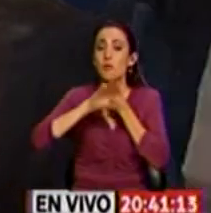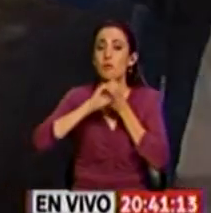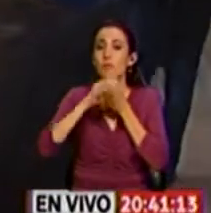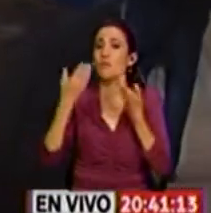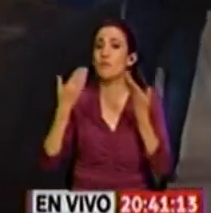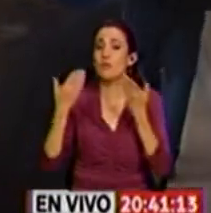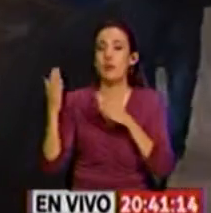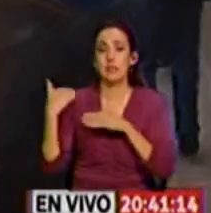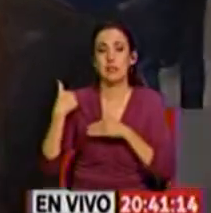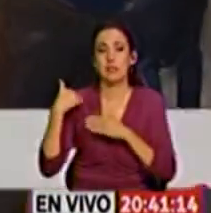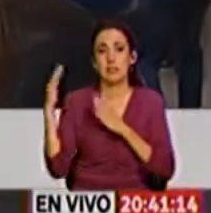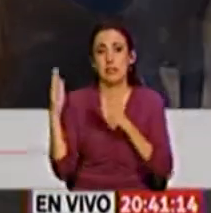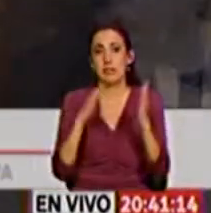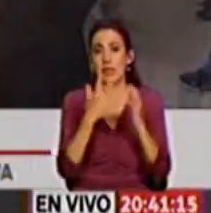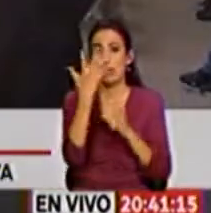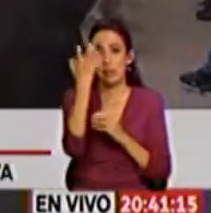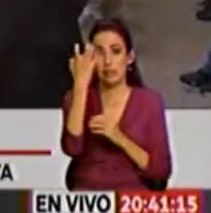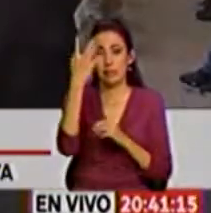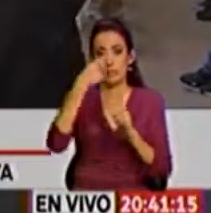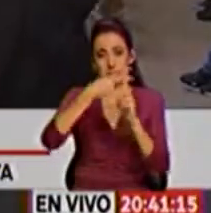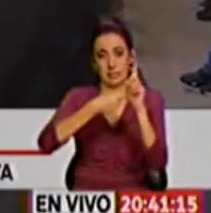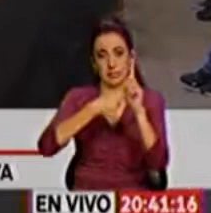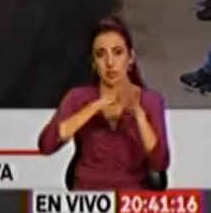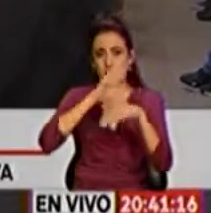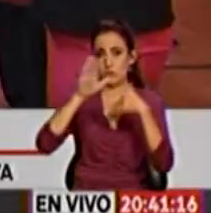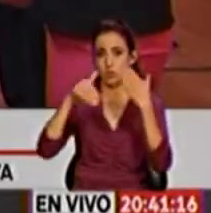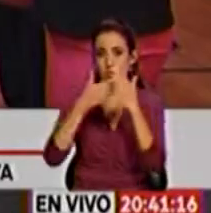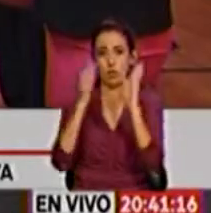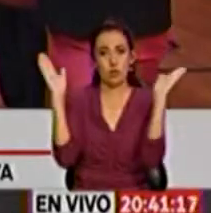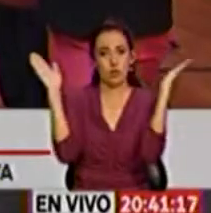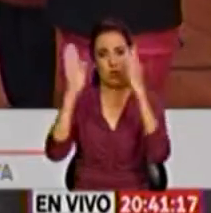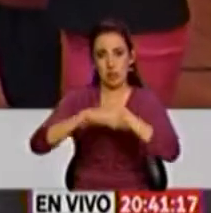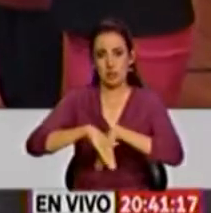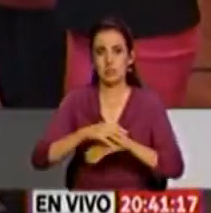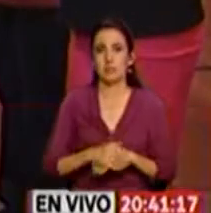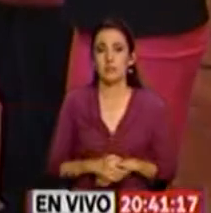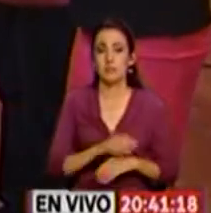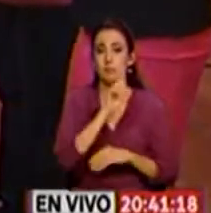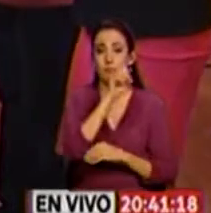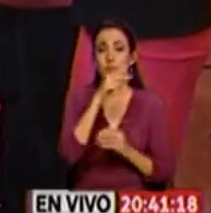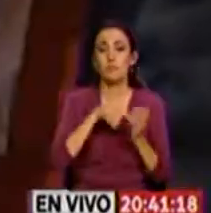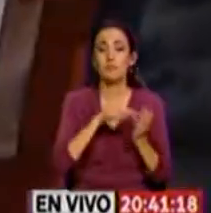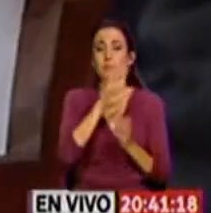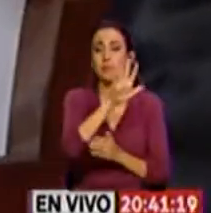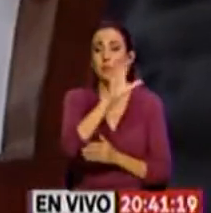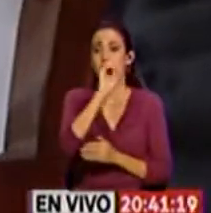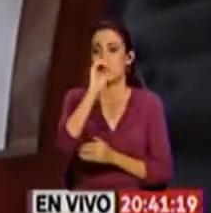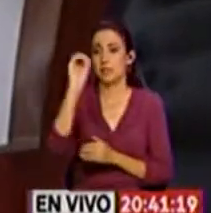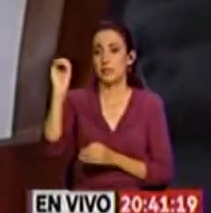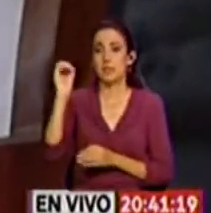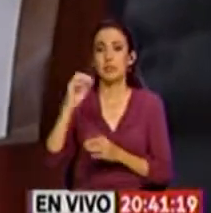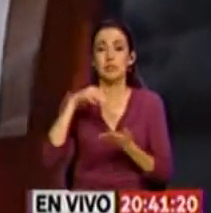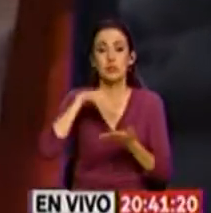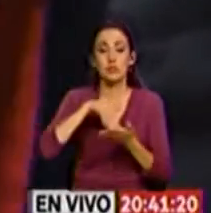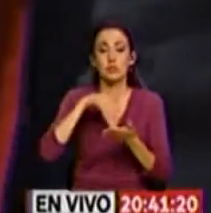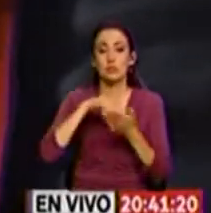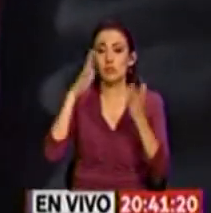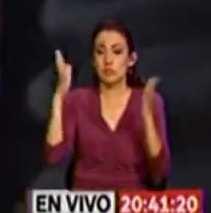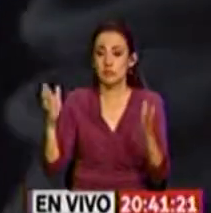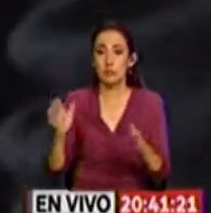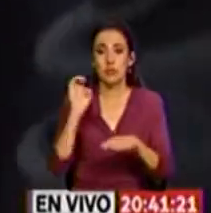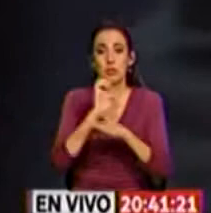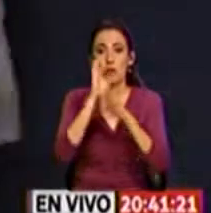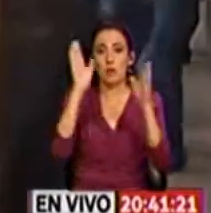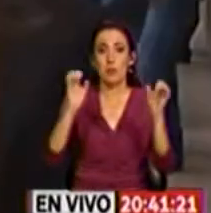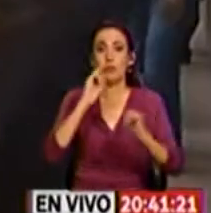una temporalidad de 15 meses, todo totalmente gratuito. Actualmente, 1.500 ecuatorianos en el extranjero continúan su bachillerato de